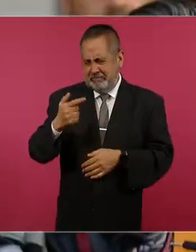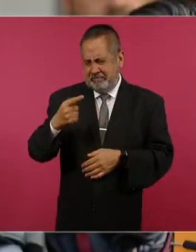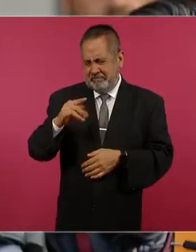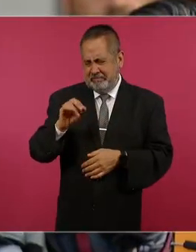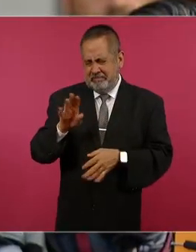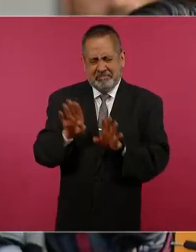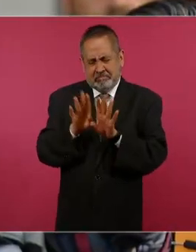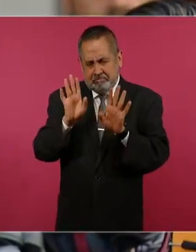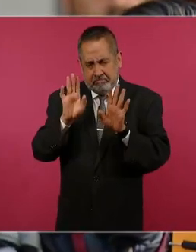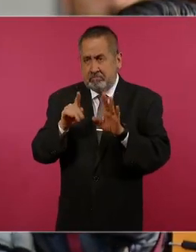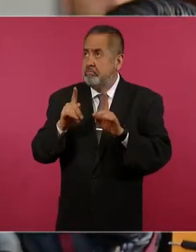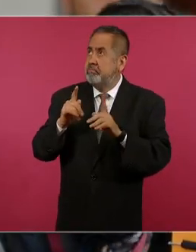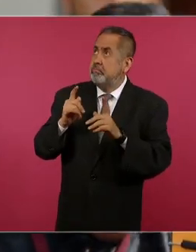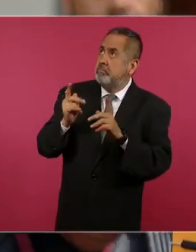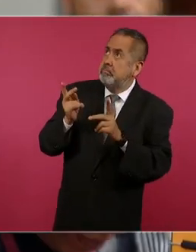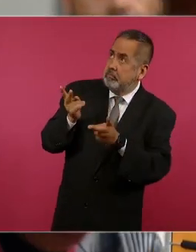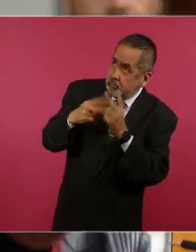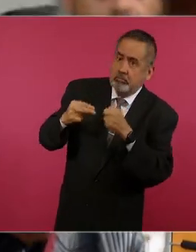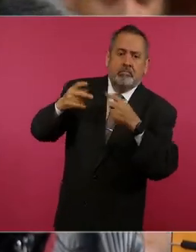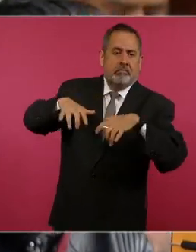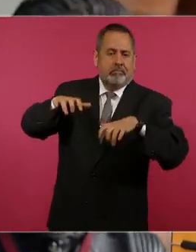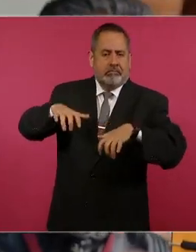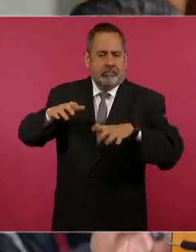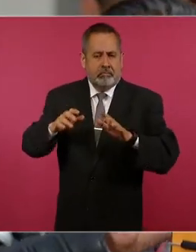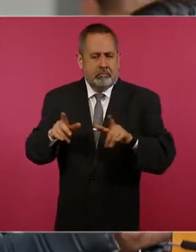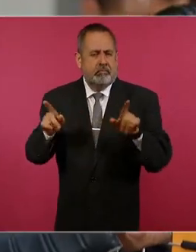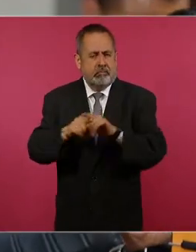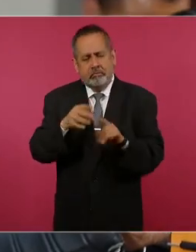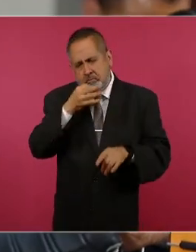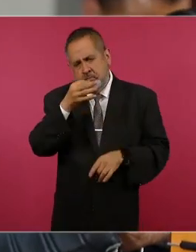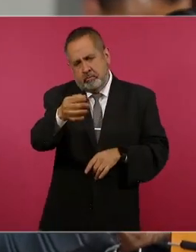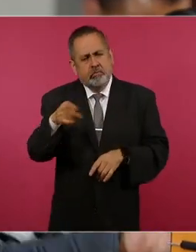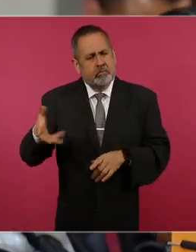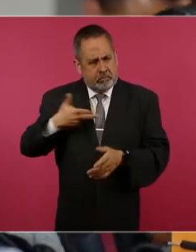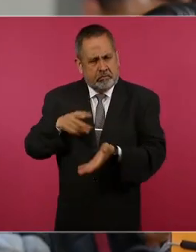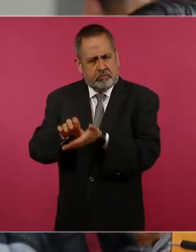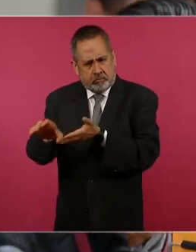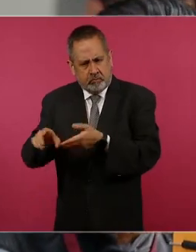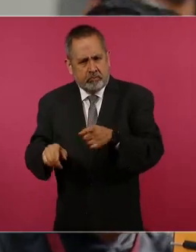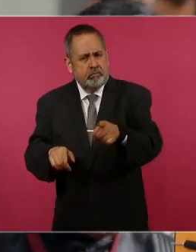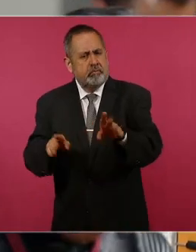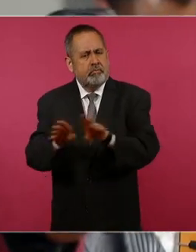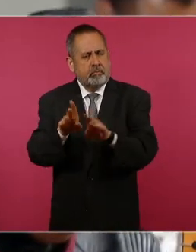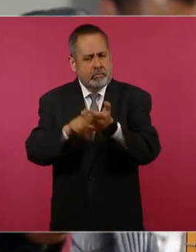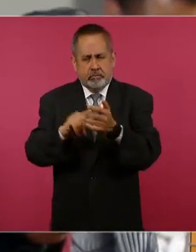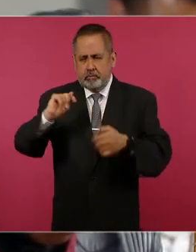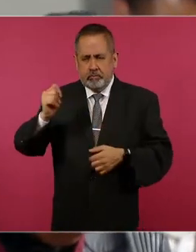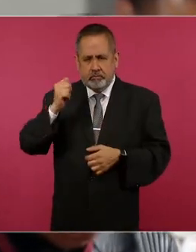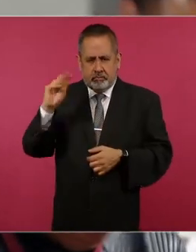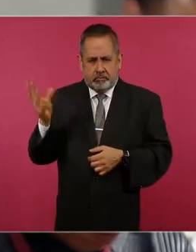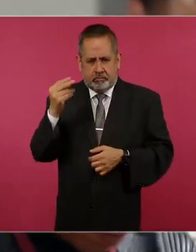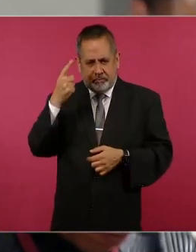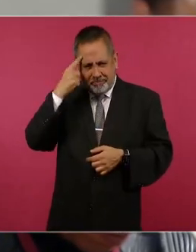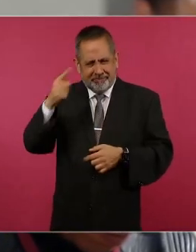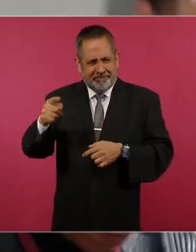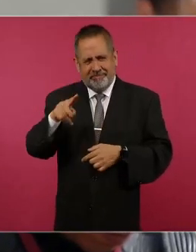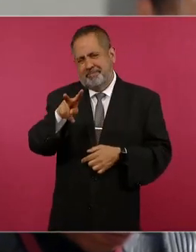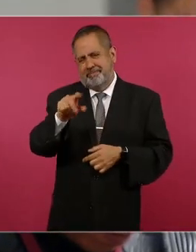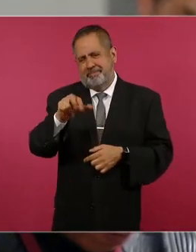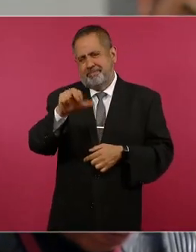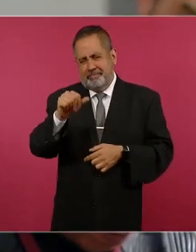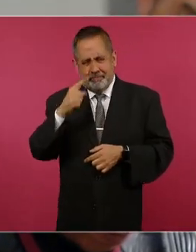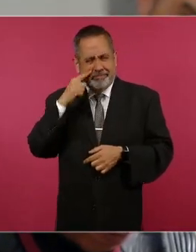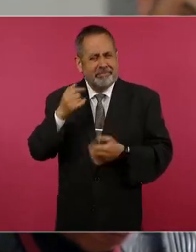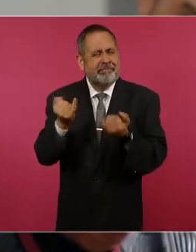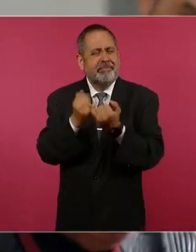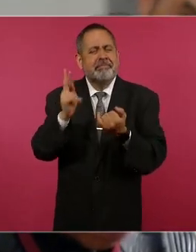financiando, pero solamente quisiera atreverme a decirle que es un poquito esta tecnología de las varas, de los vareros que encuentran